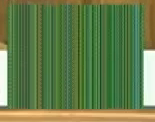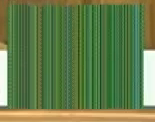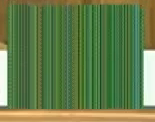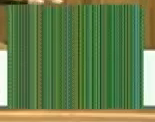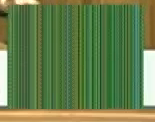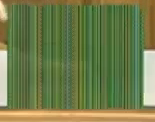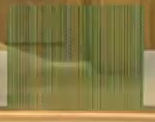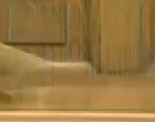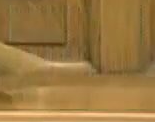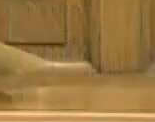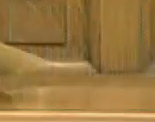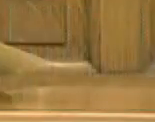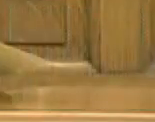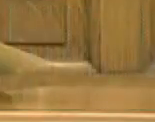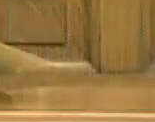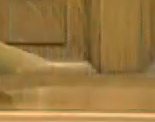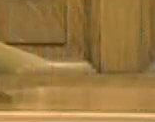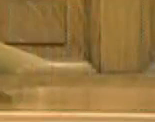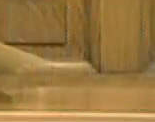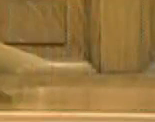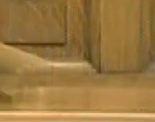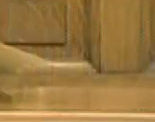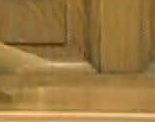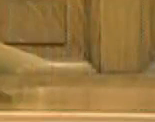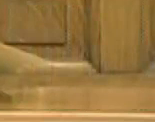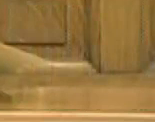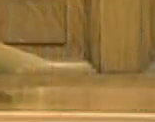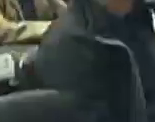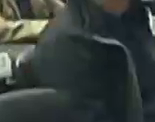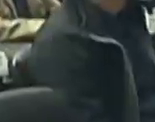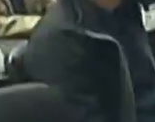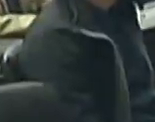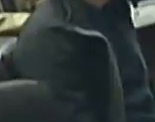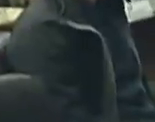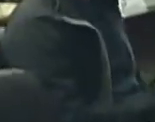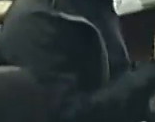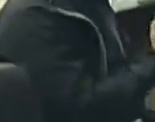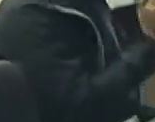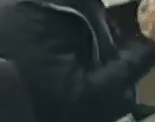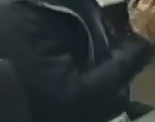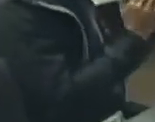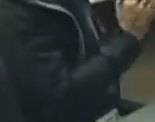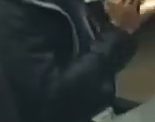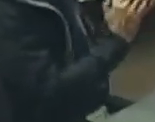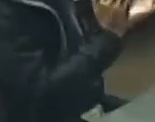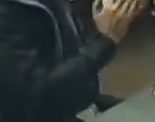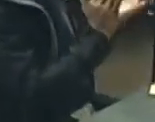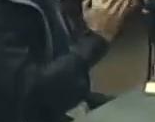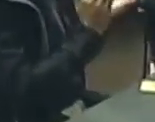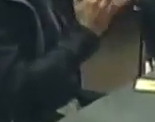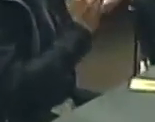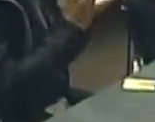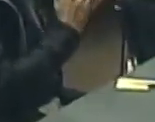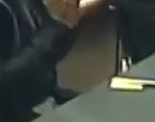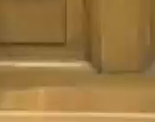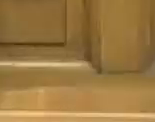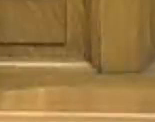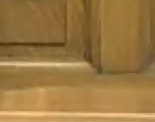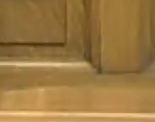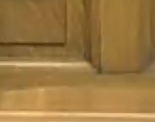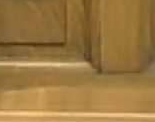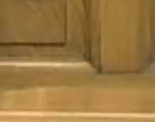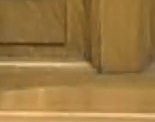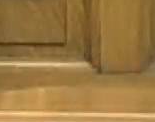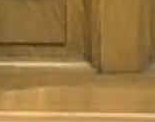este parlamento del bloque de aragua quien conjuntamente con nosotros nos regala este hermoso poema pues esperando que sea